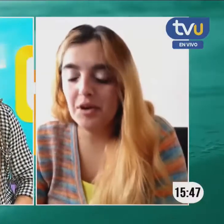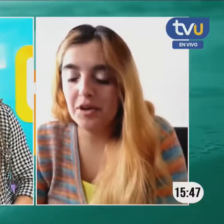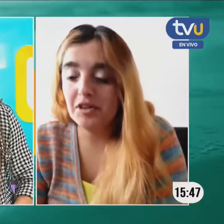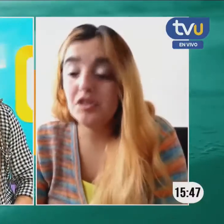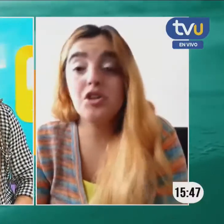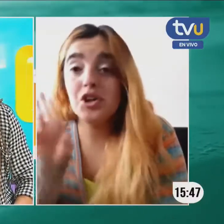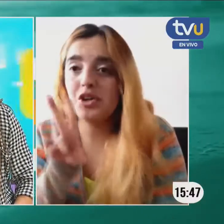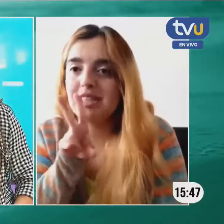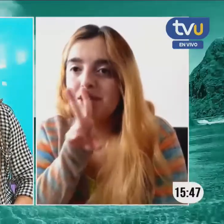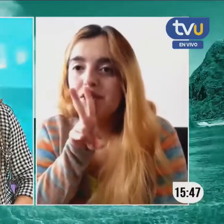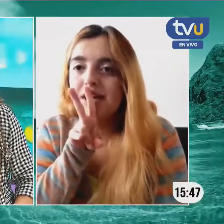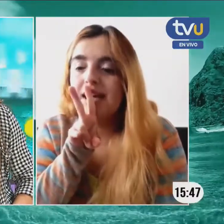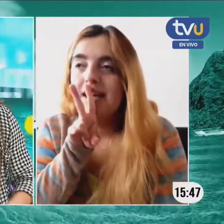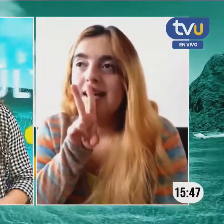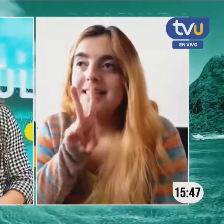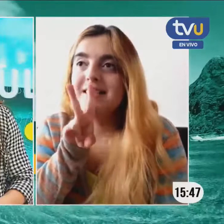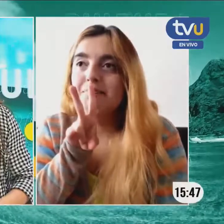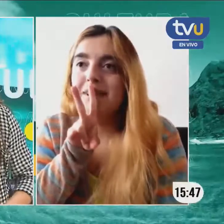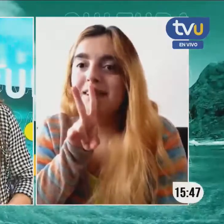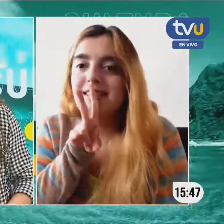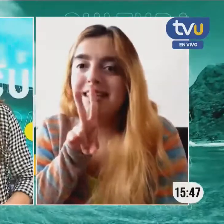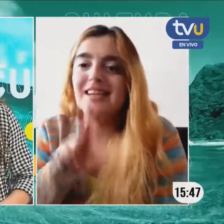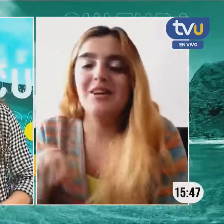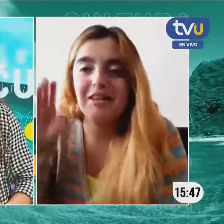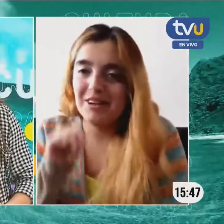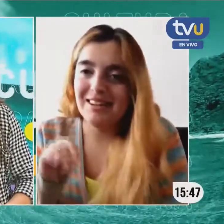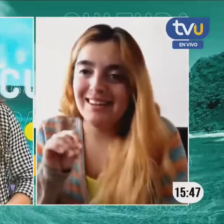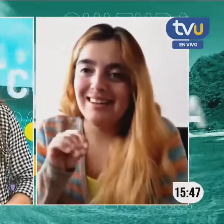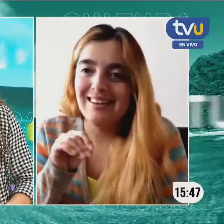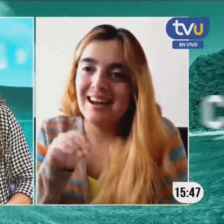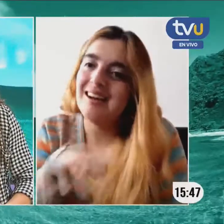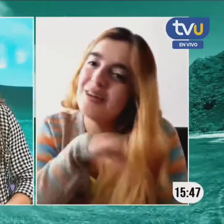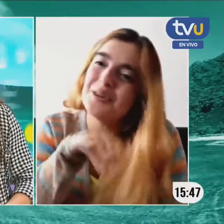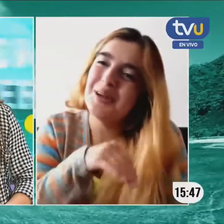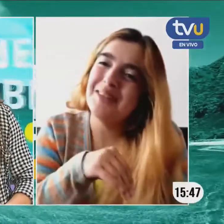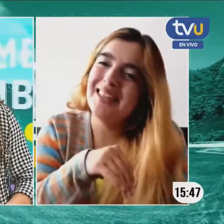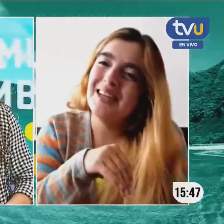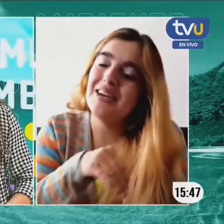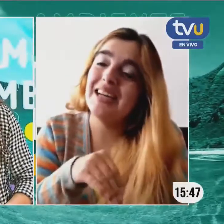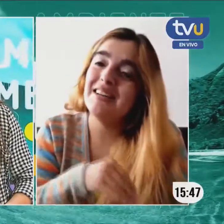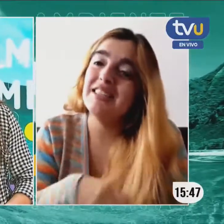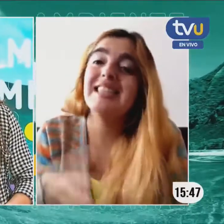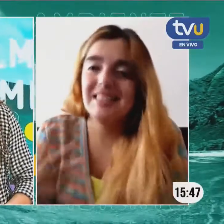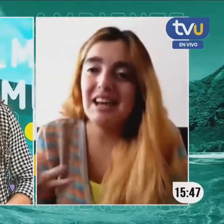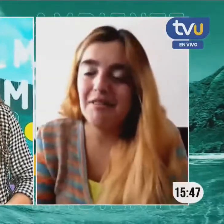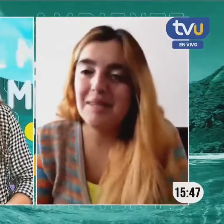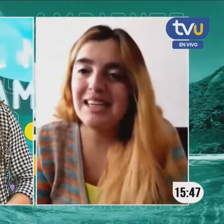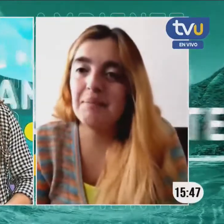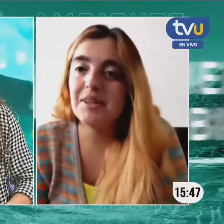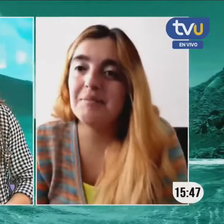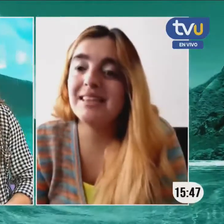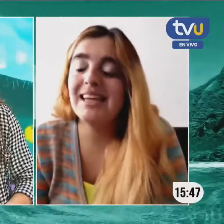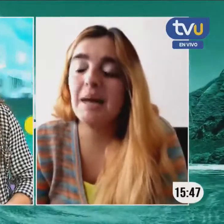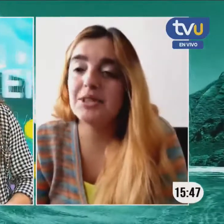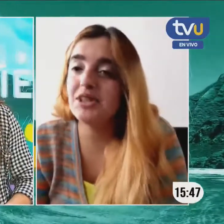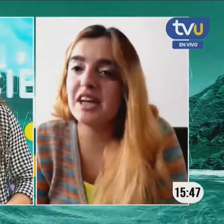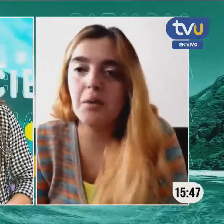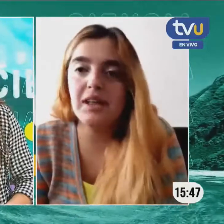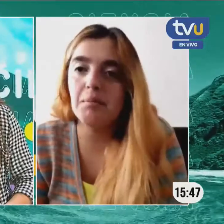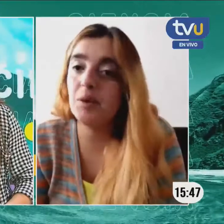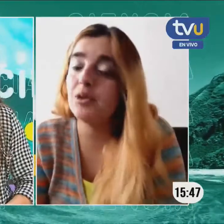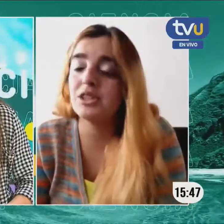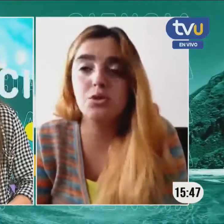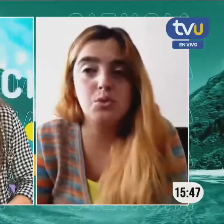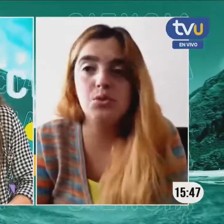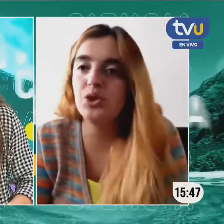Sí, bueno, dos cosas. Yo creo que siempre decir lo que continuamente digo, que sí, de las familias, pero también de las personas que